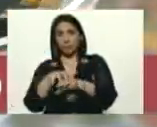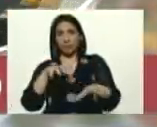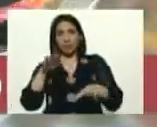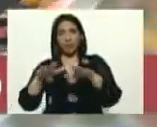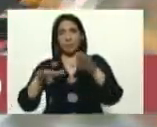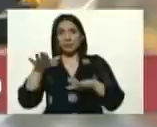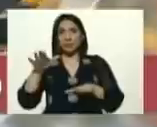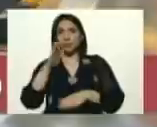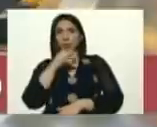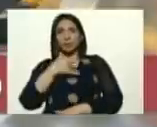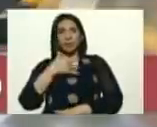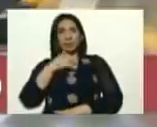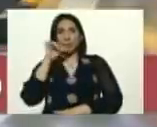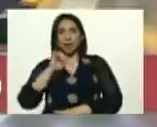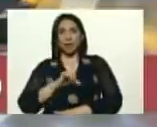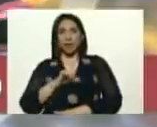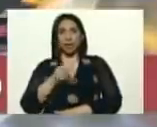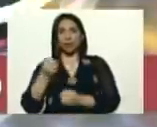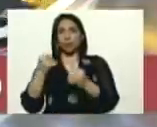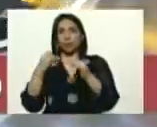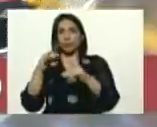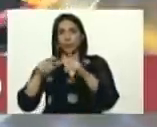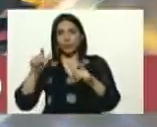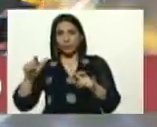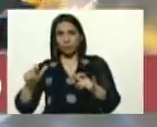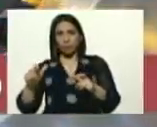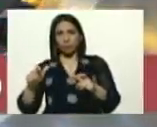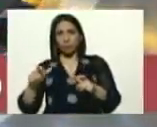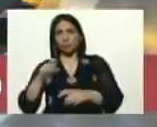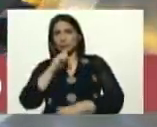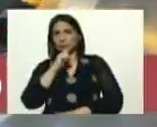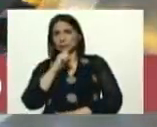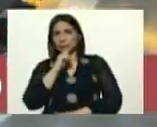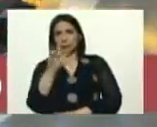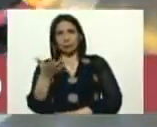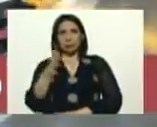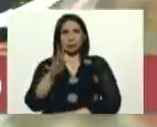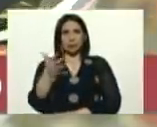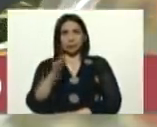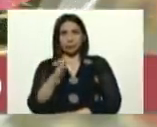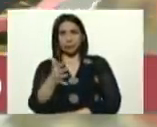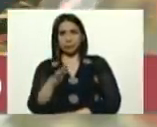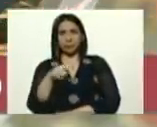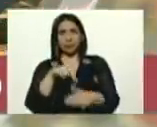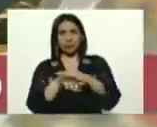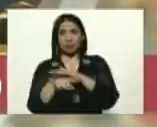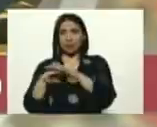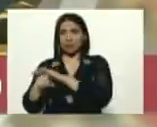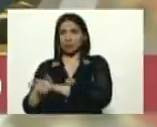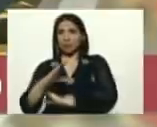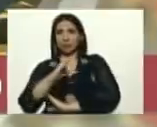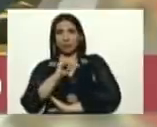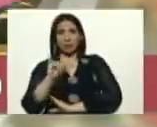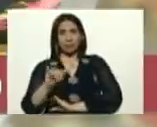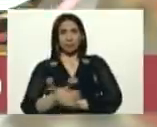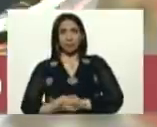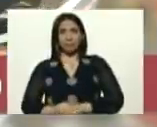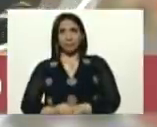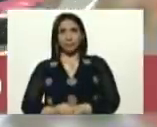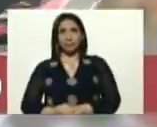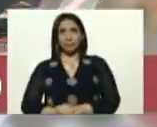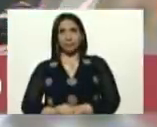que son asintomáticos, el número de casos complicados, moderados, que están ingresando a los centros de salud,